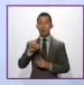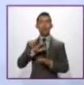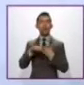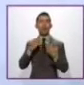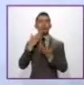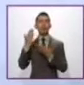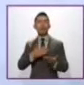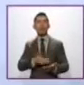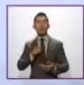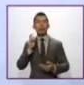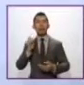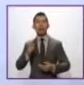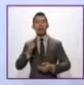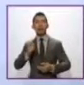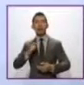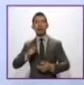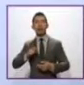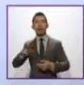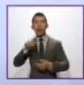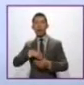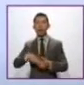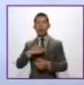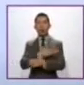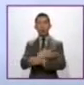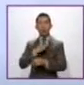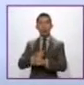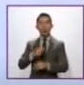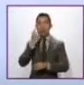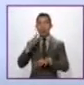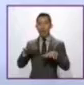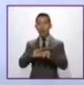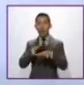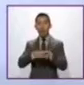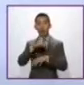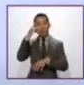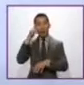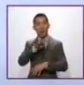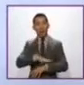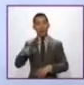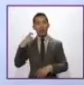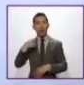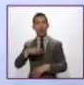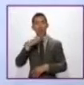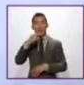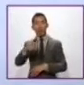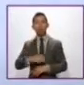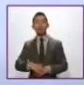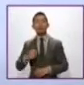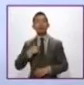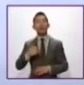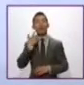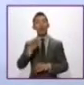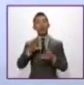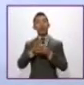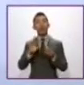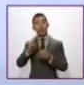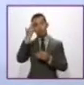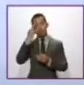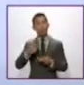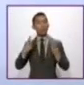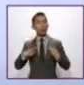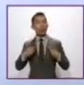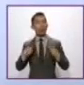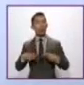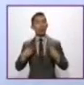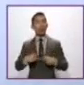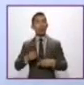manos limpias y con la esperanza de cambiar para un mejor Querétaro. Te quiero recordar, ciudadana, ciudadano,